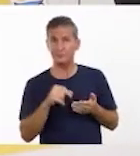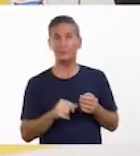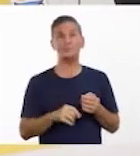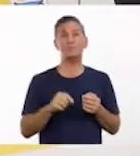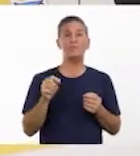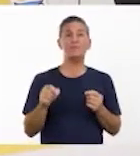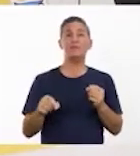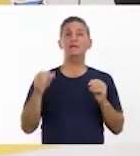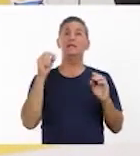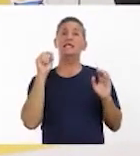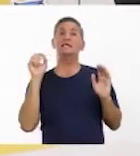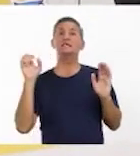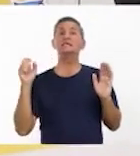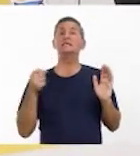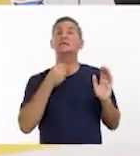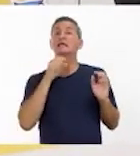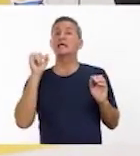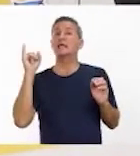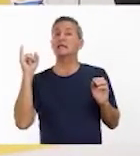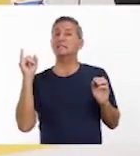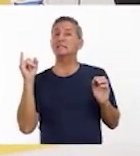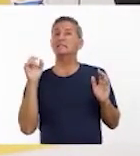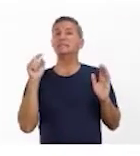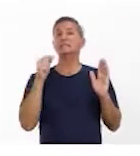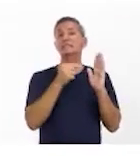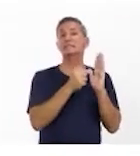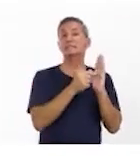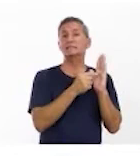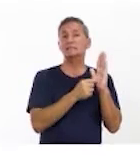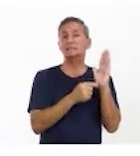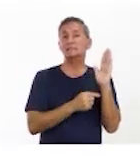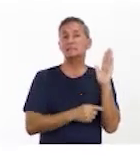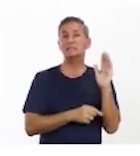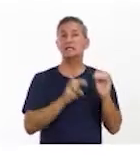página 29, incisos 1 y 2,